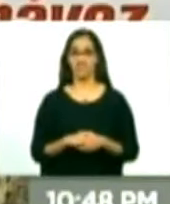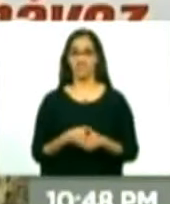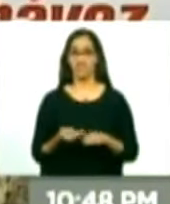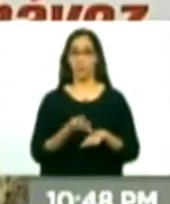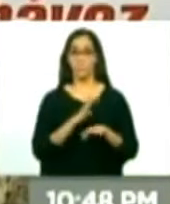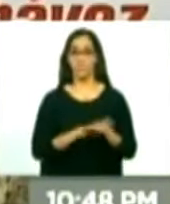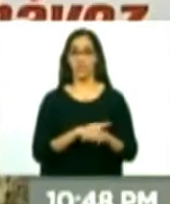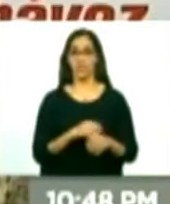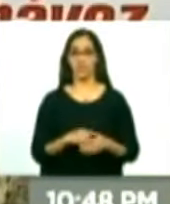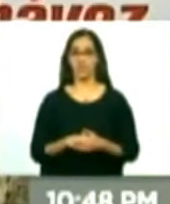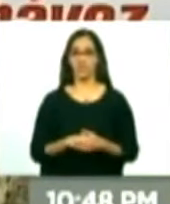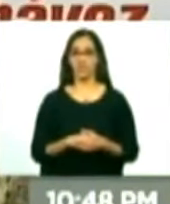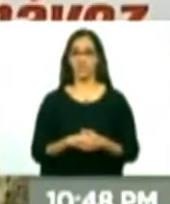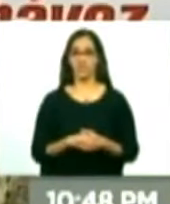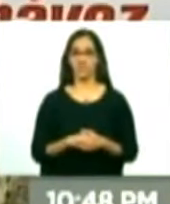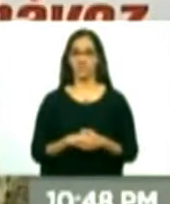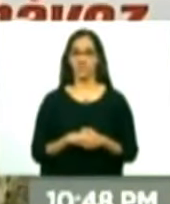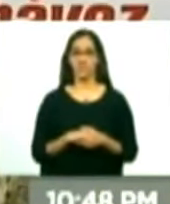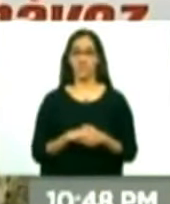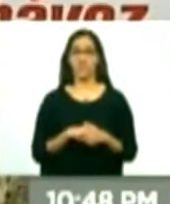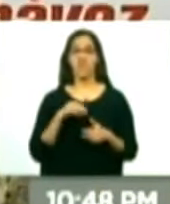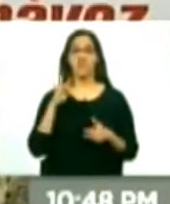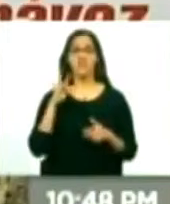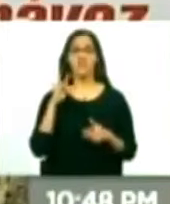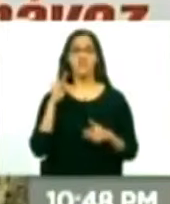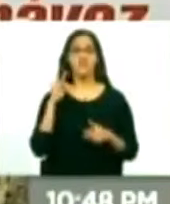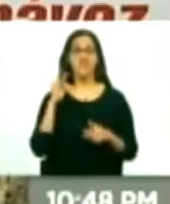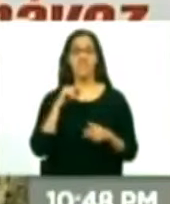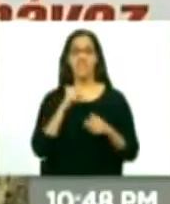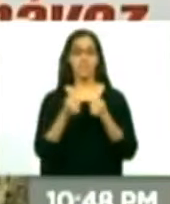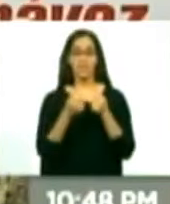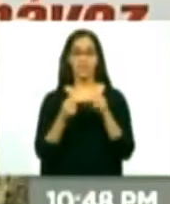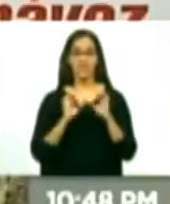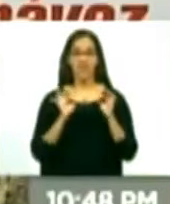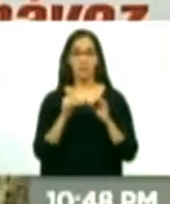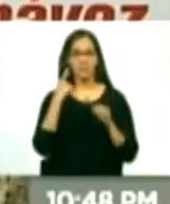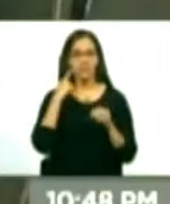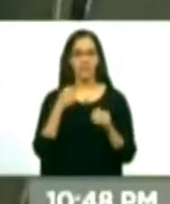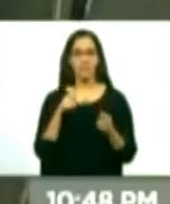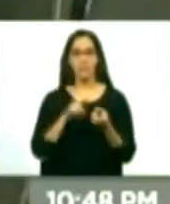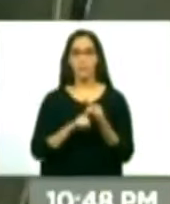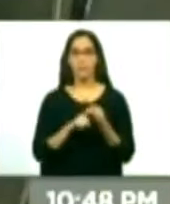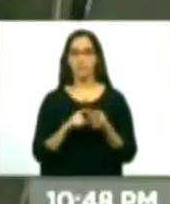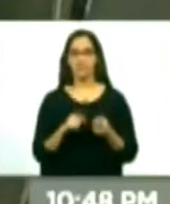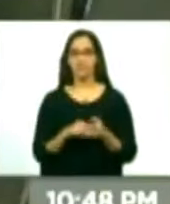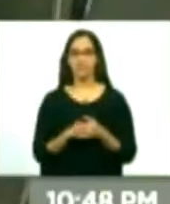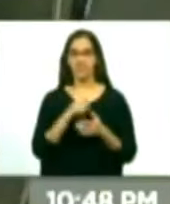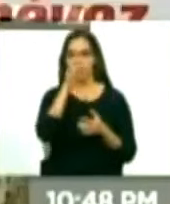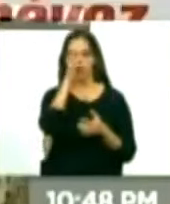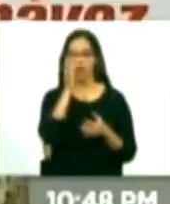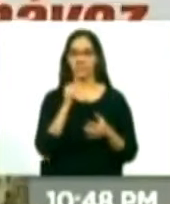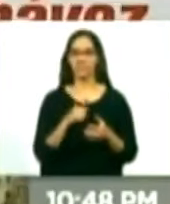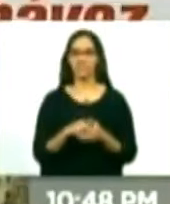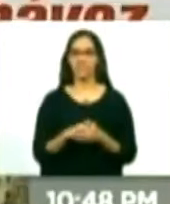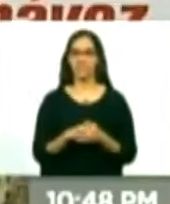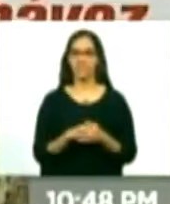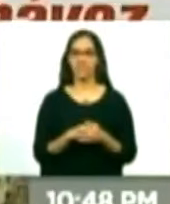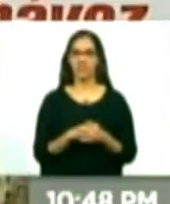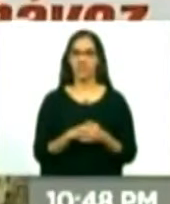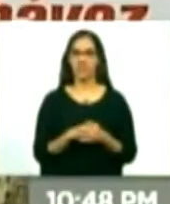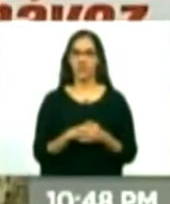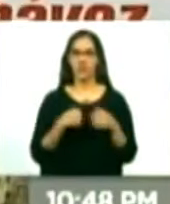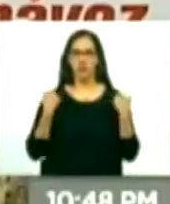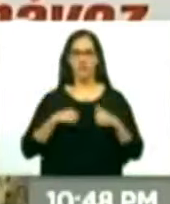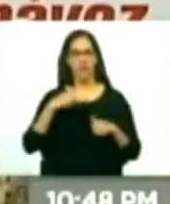estoy peor yo. No está... Fidel no ha escrito nada porque sabe que Marlene está aquí. Fidel Vázquez, entonces está burlando porque me sacó con una franela